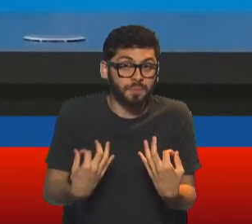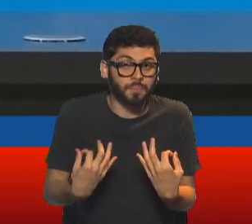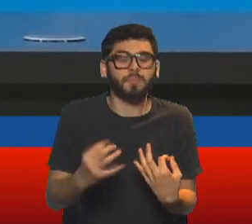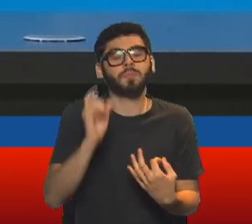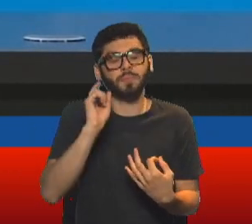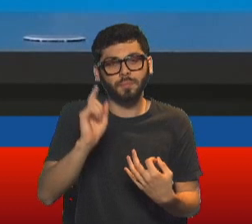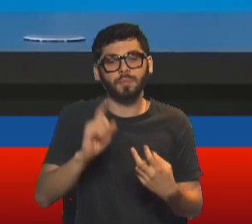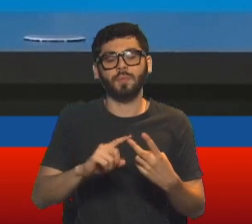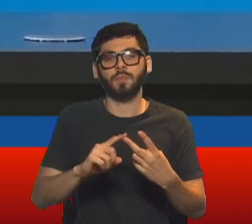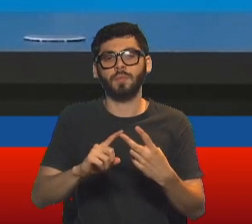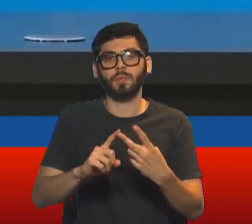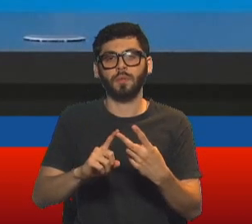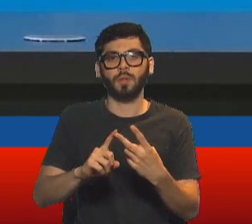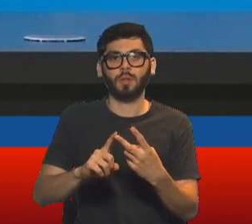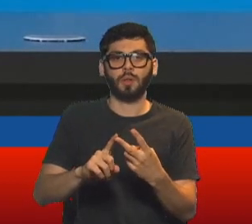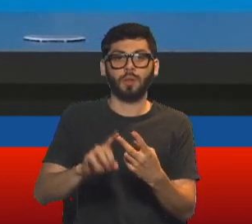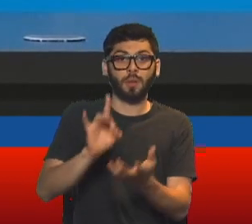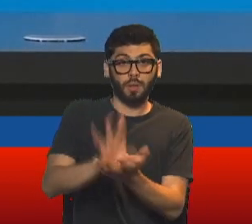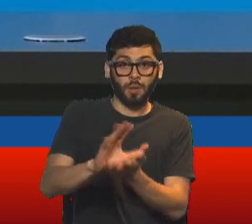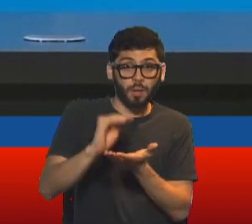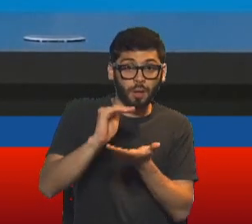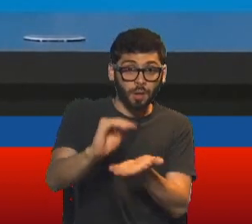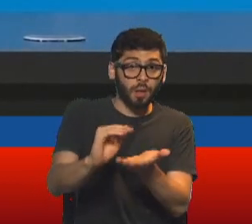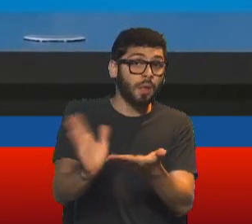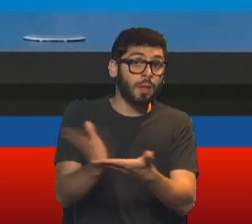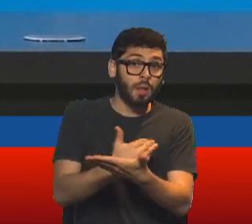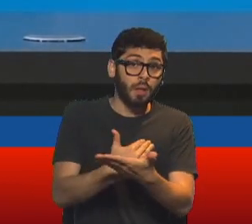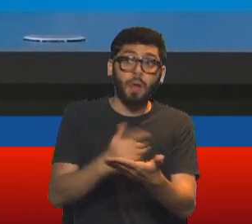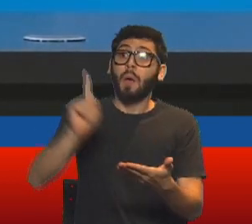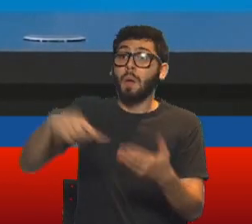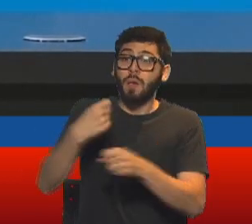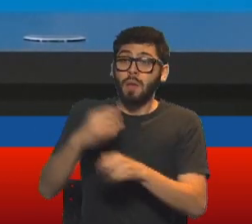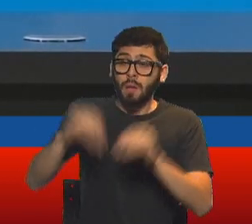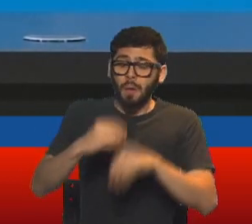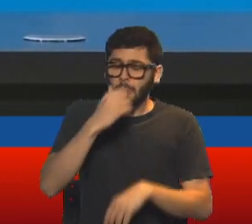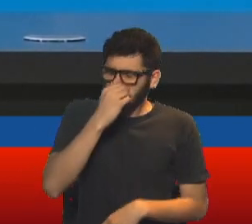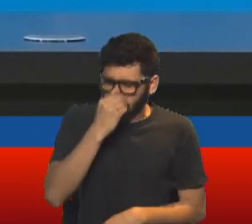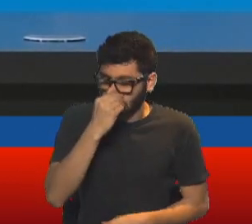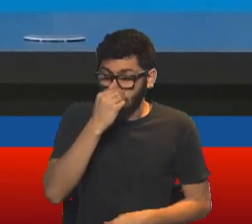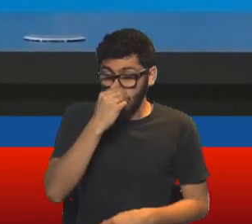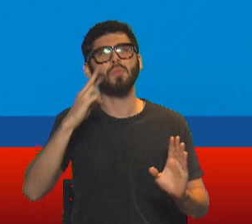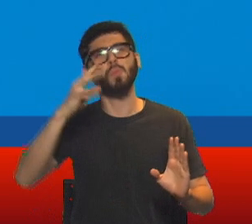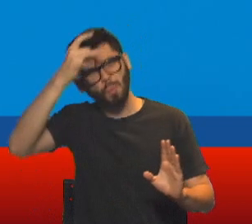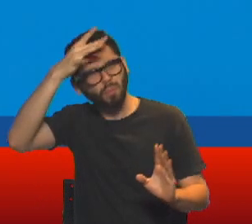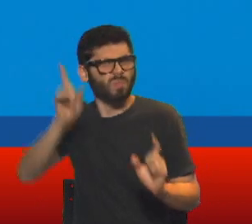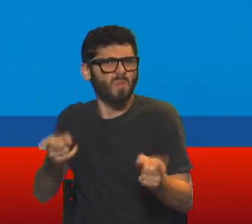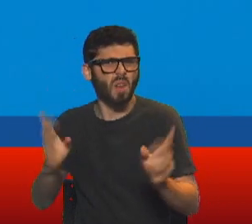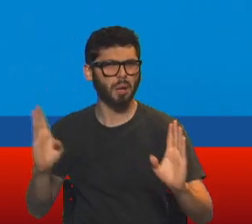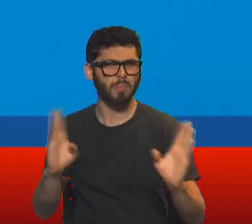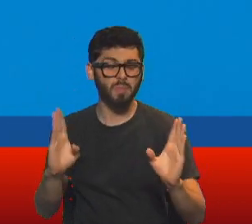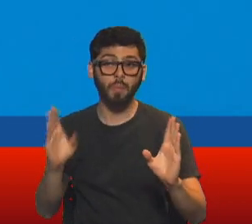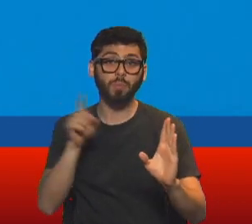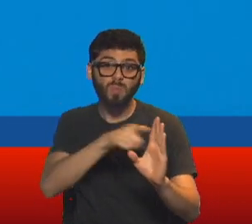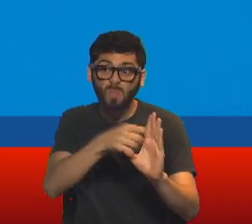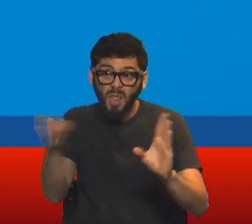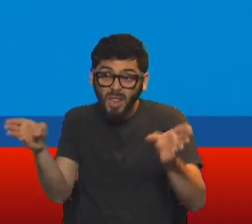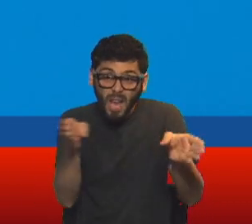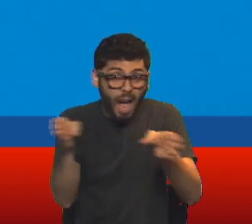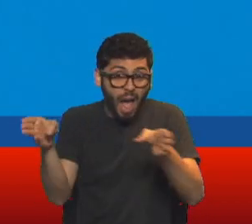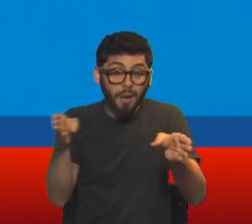este gobierno, el presidente y la vicepresidenta fueron elegidos para gobernar, es decir, gestionar la acción de